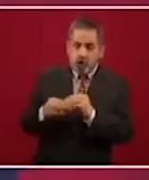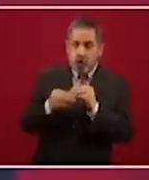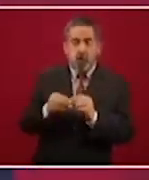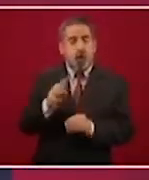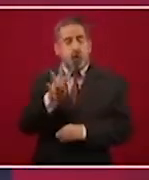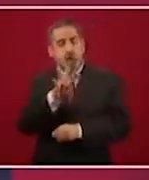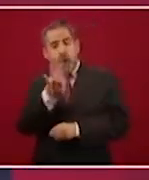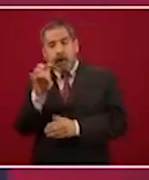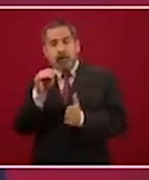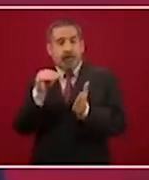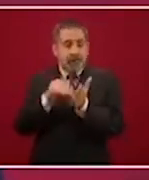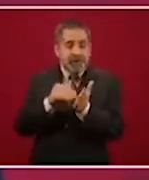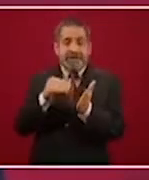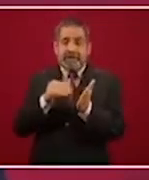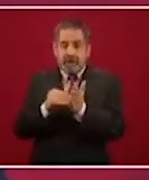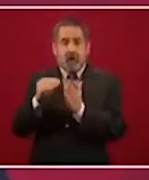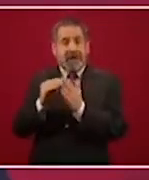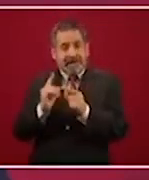adicionales